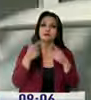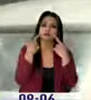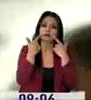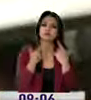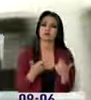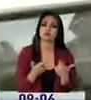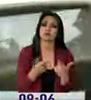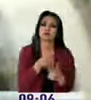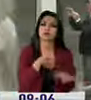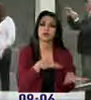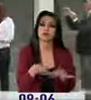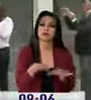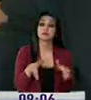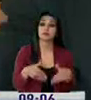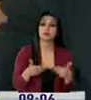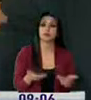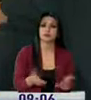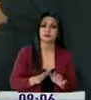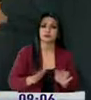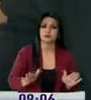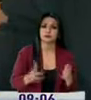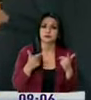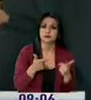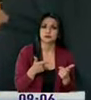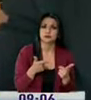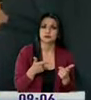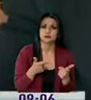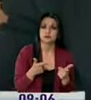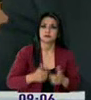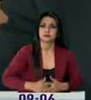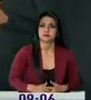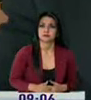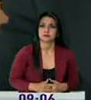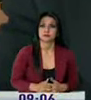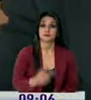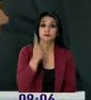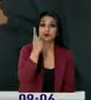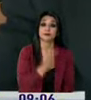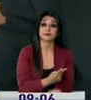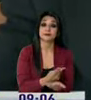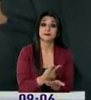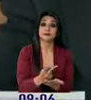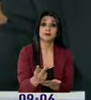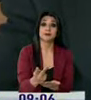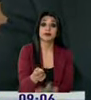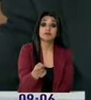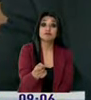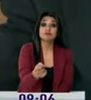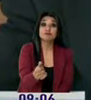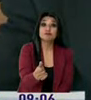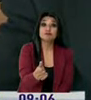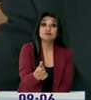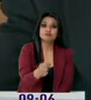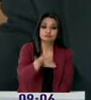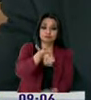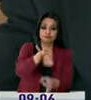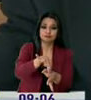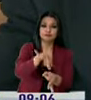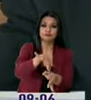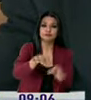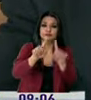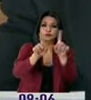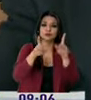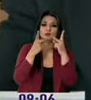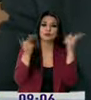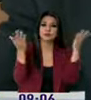estar pendientes de su actuación. En estas prácticamente dos semanas que faltan para llegar a la